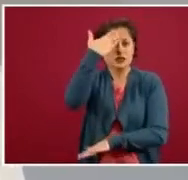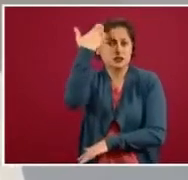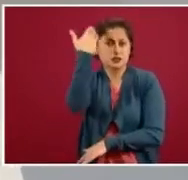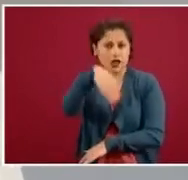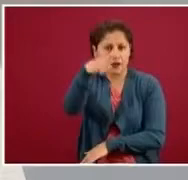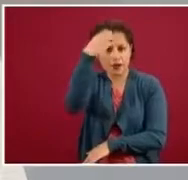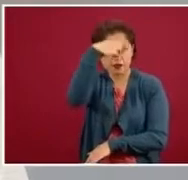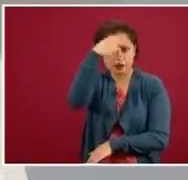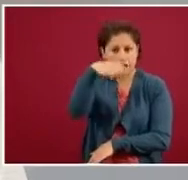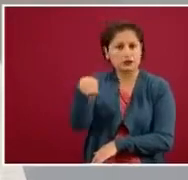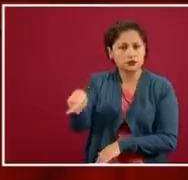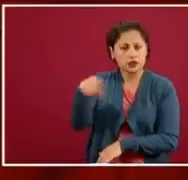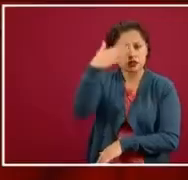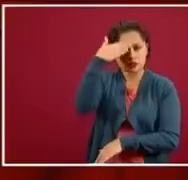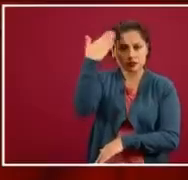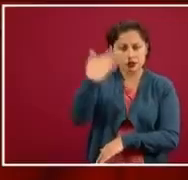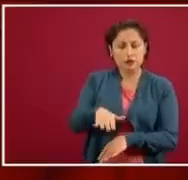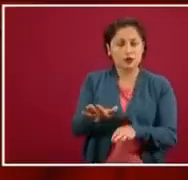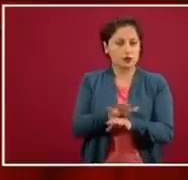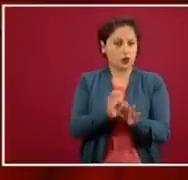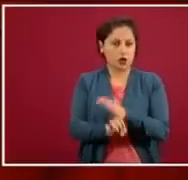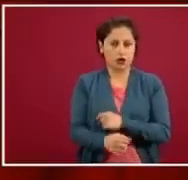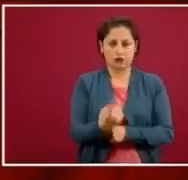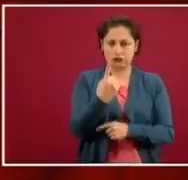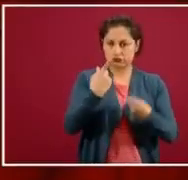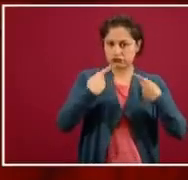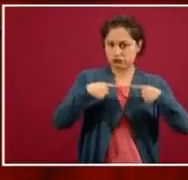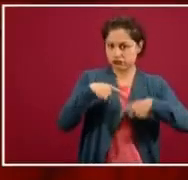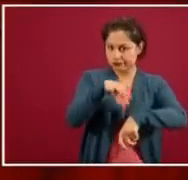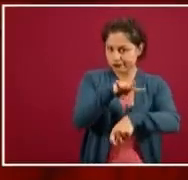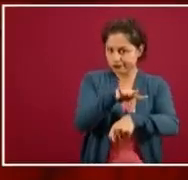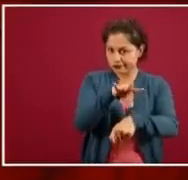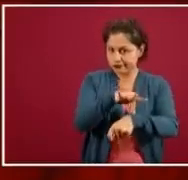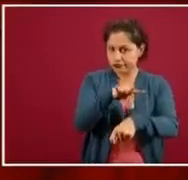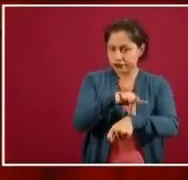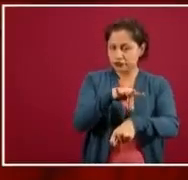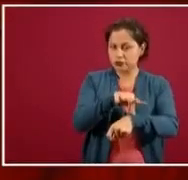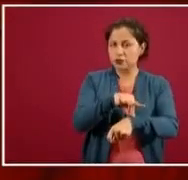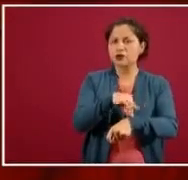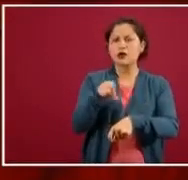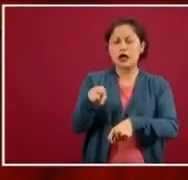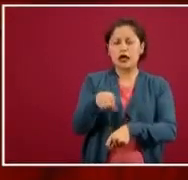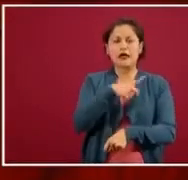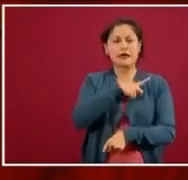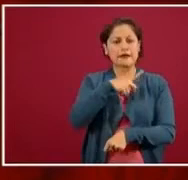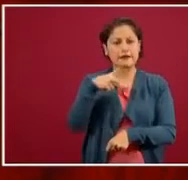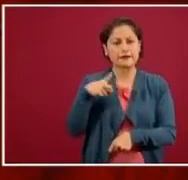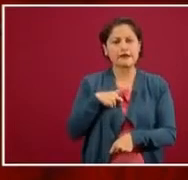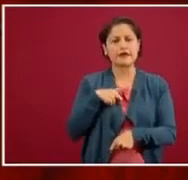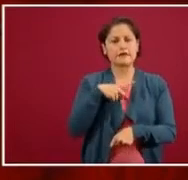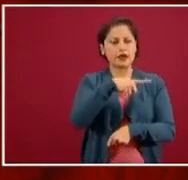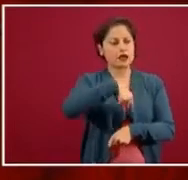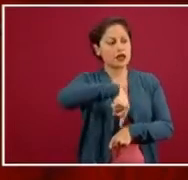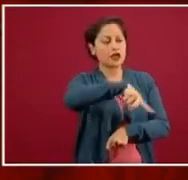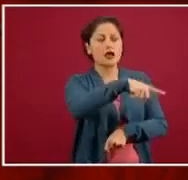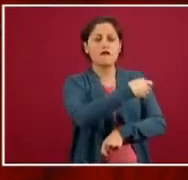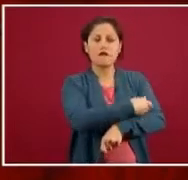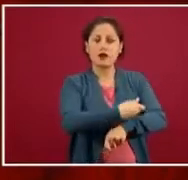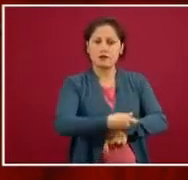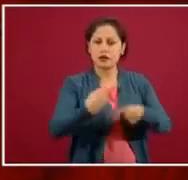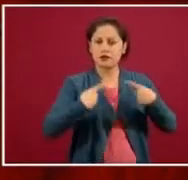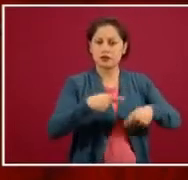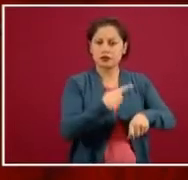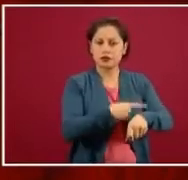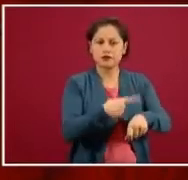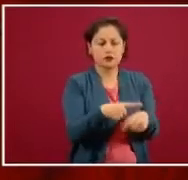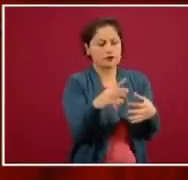un paciente tiene la obligación de comunicar de manera transparente, de manera precisa, de manera